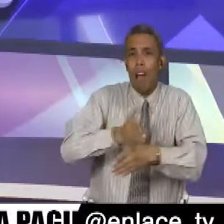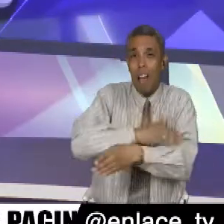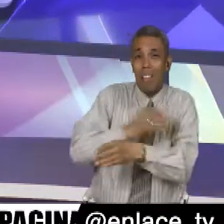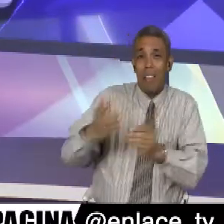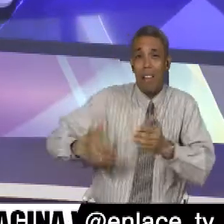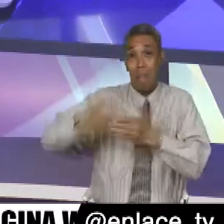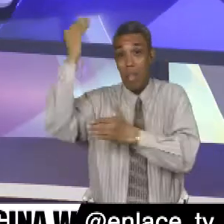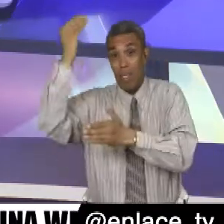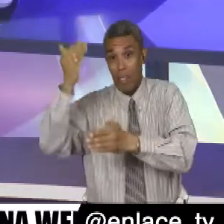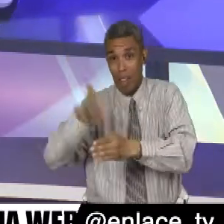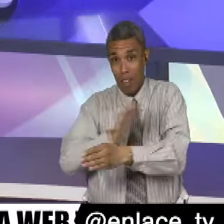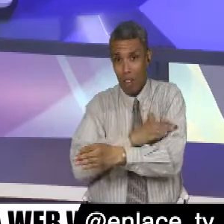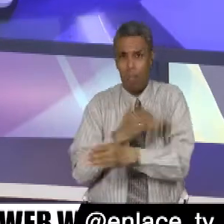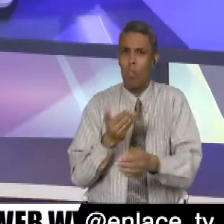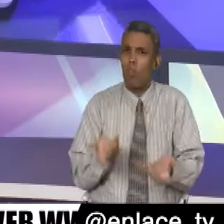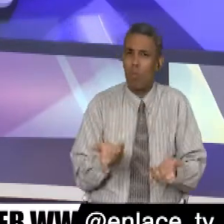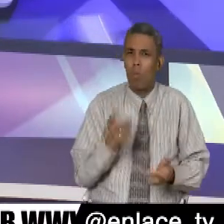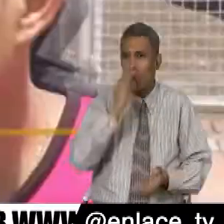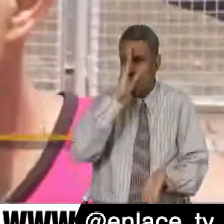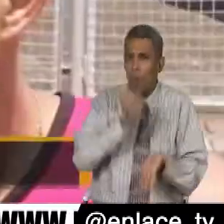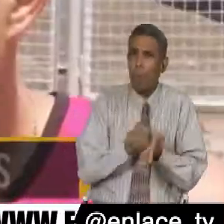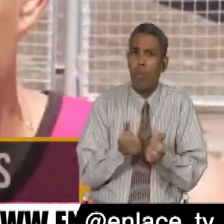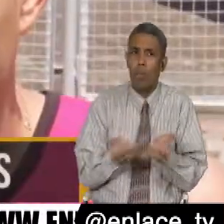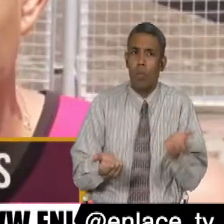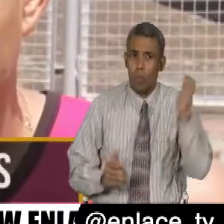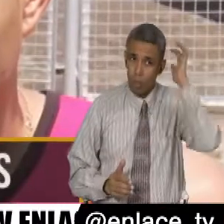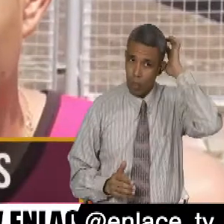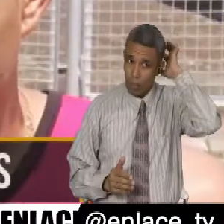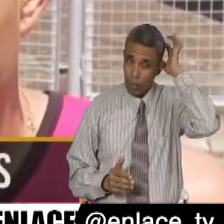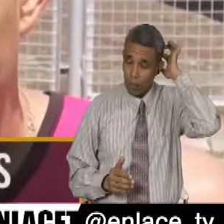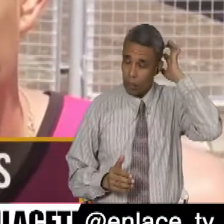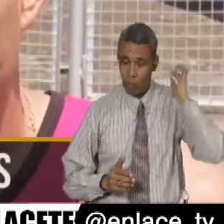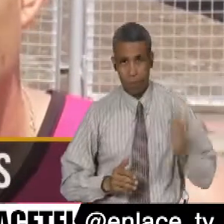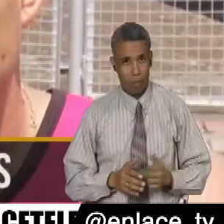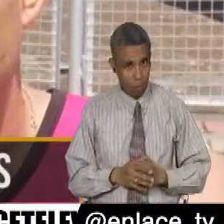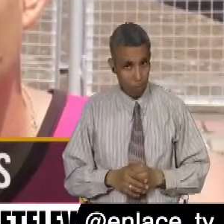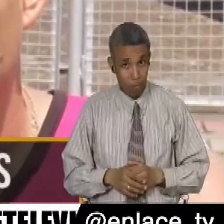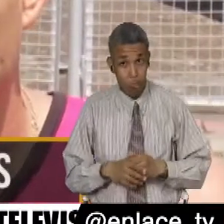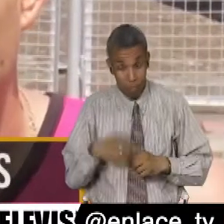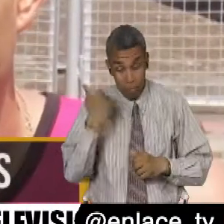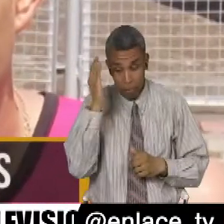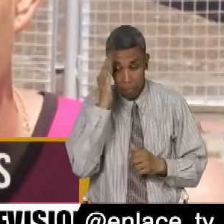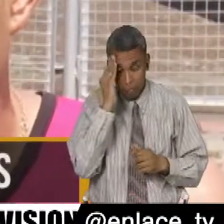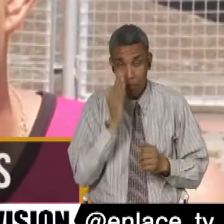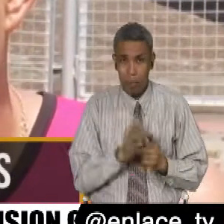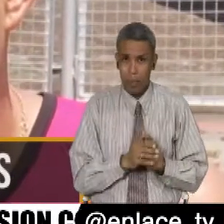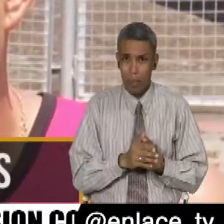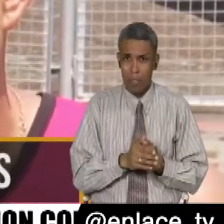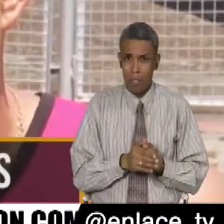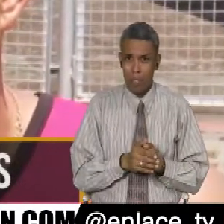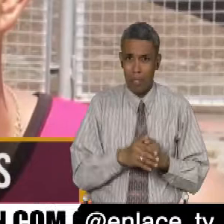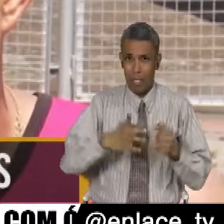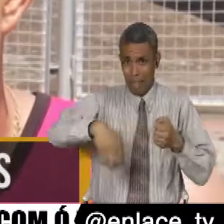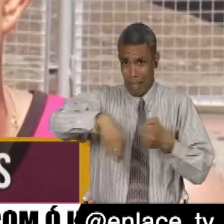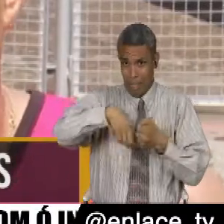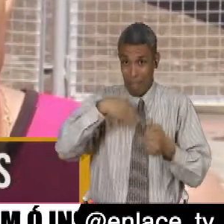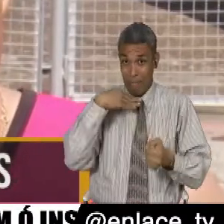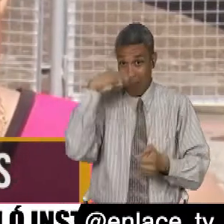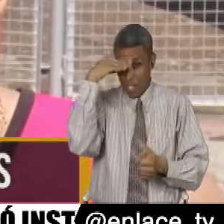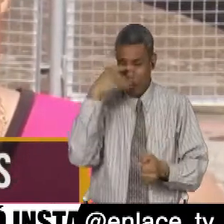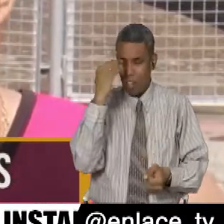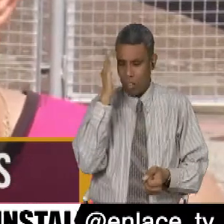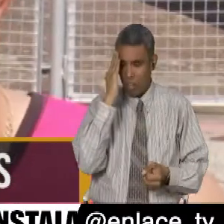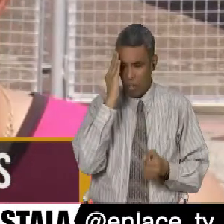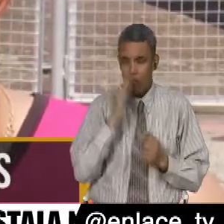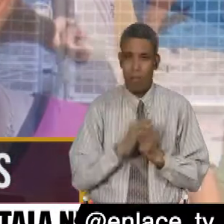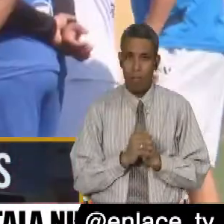iniciara este encuentro como todos creo que sabemos lo que nos estamos jugando sabemos la importancia de este partido y por